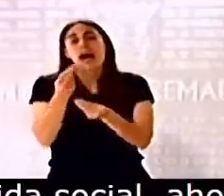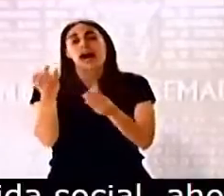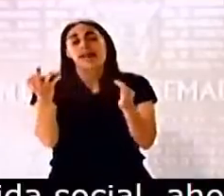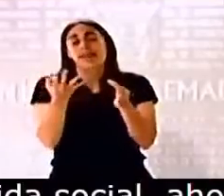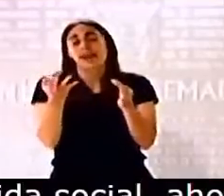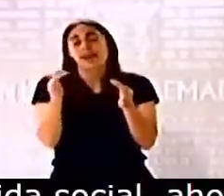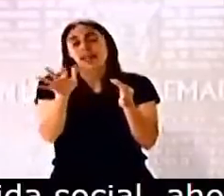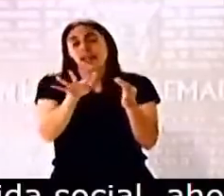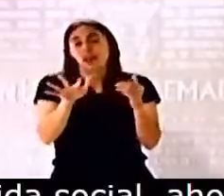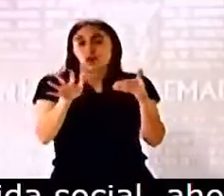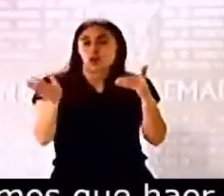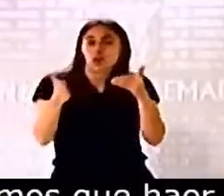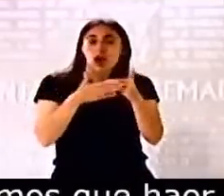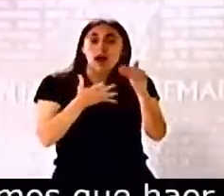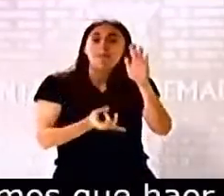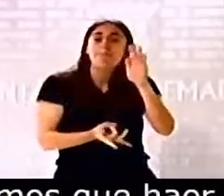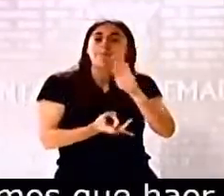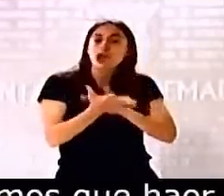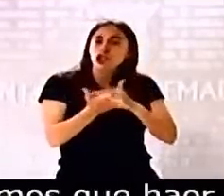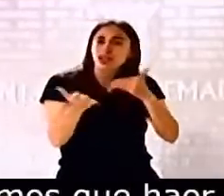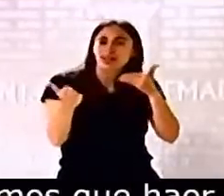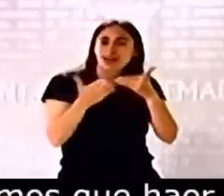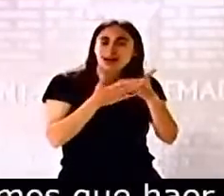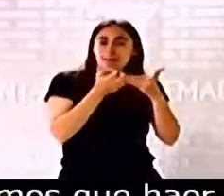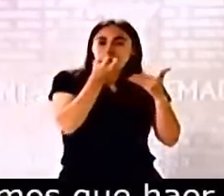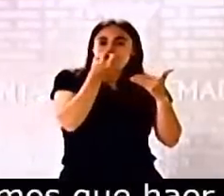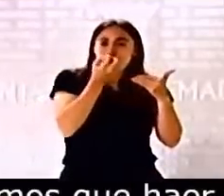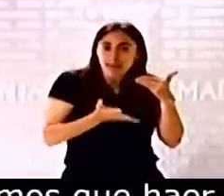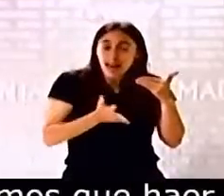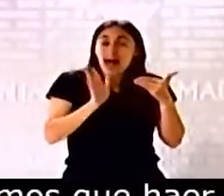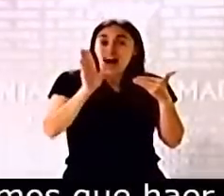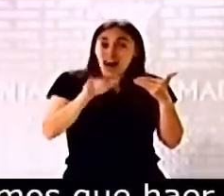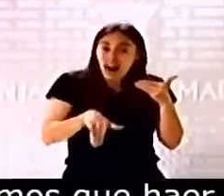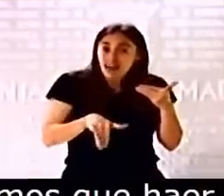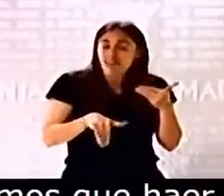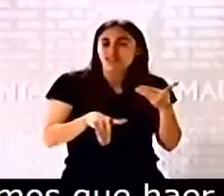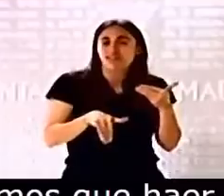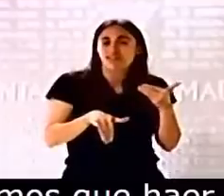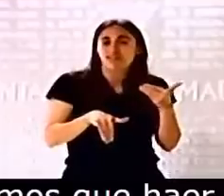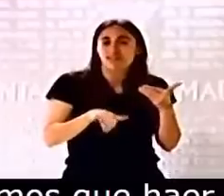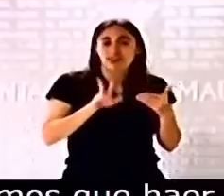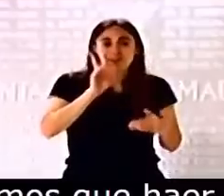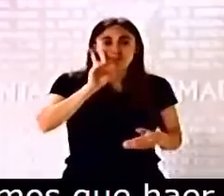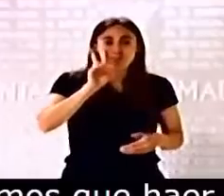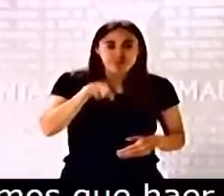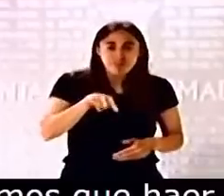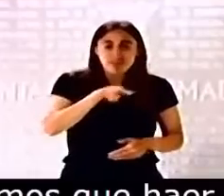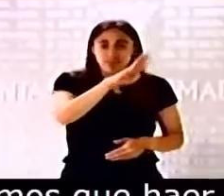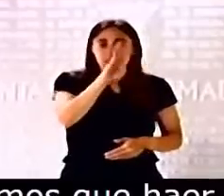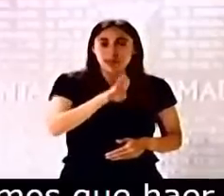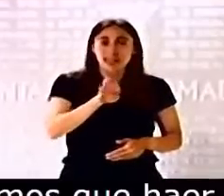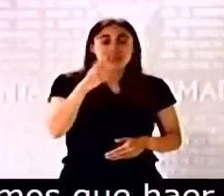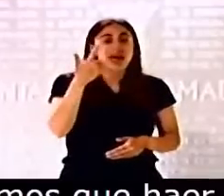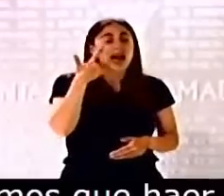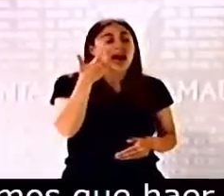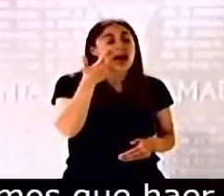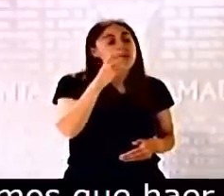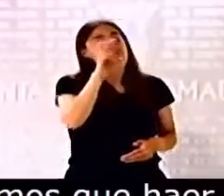bien el brote y, si se confirma que es variante brasileña, de dónde ha venido.